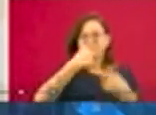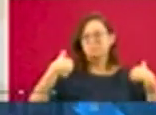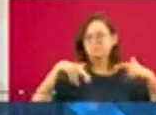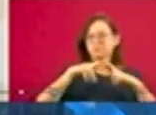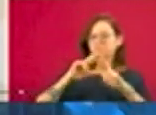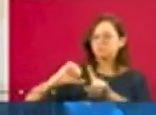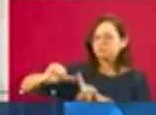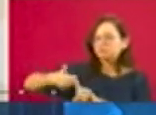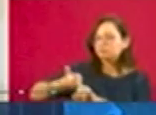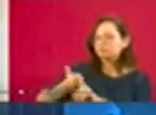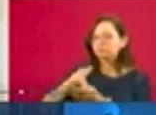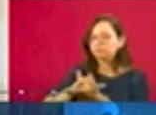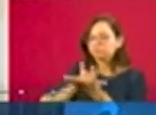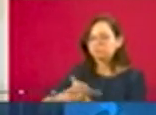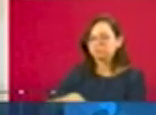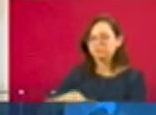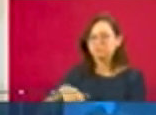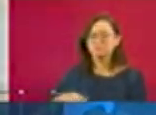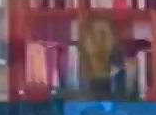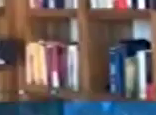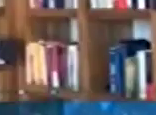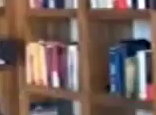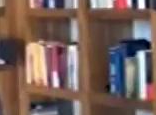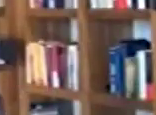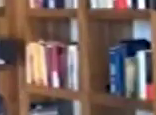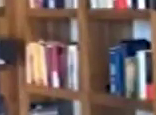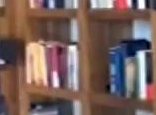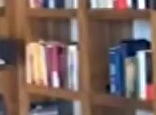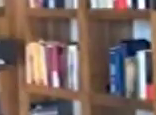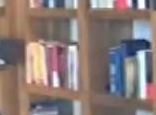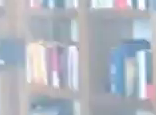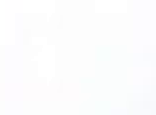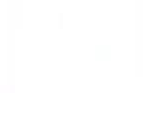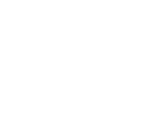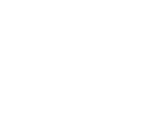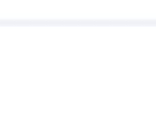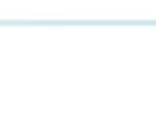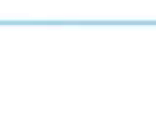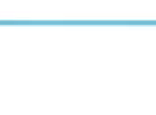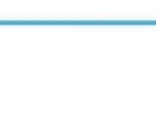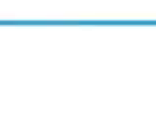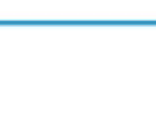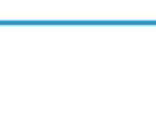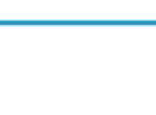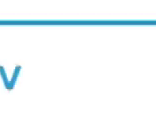y a todo tu auditorio, Joaquín. Gracias, Esteban Moctezuma, secretario de Educación Pública.